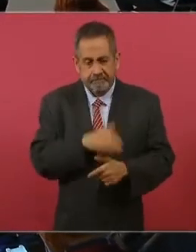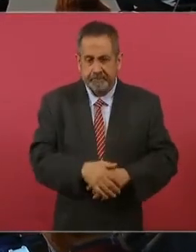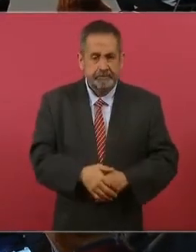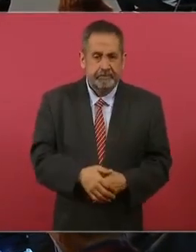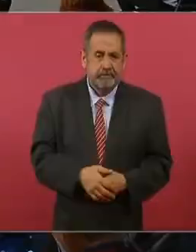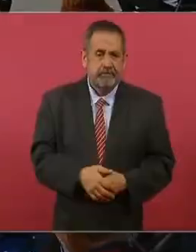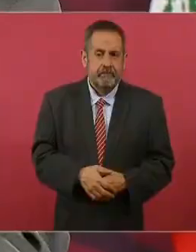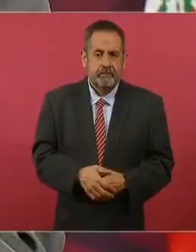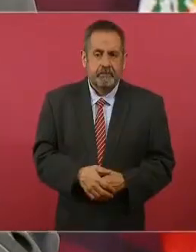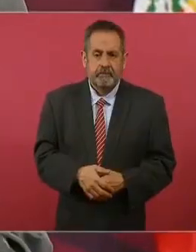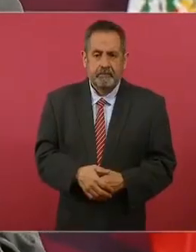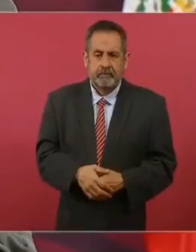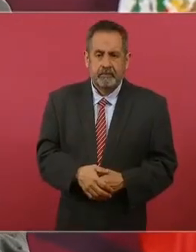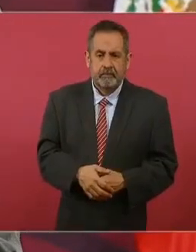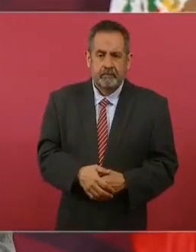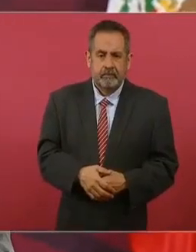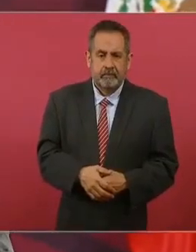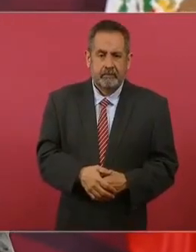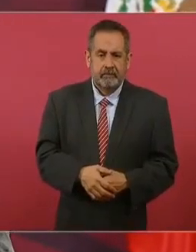iba al